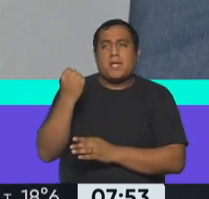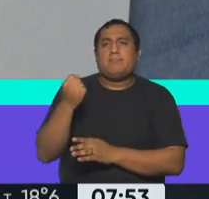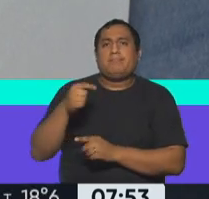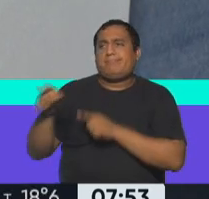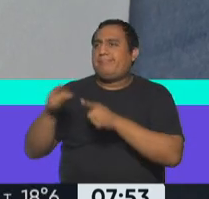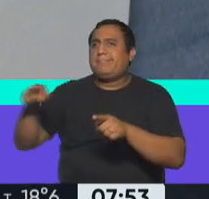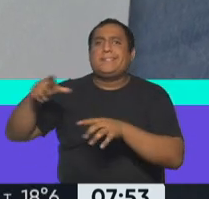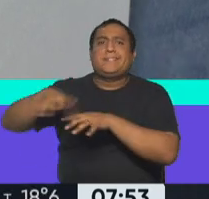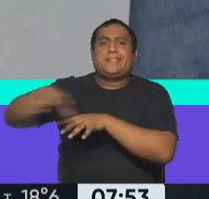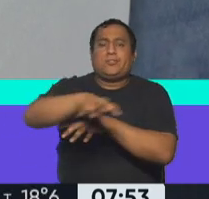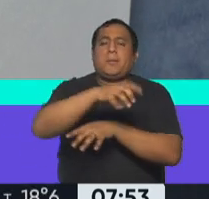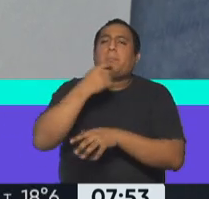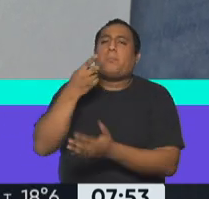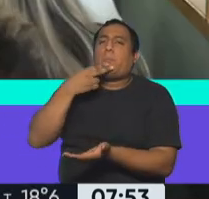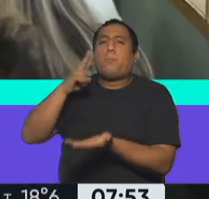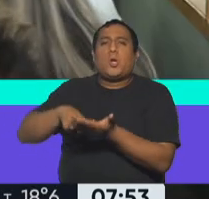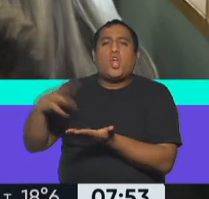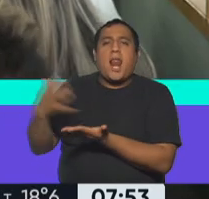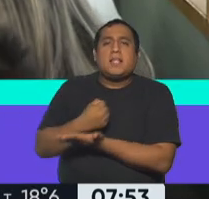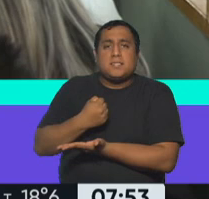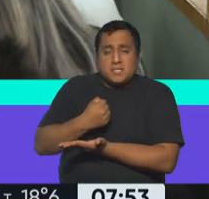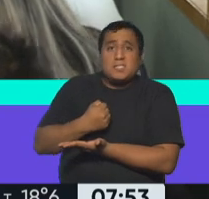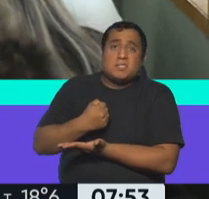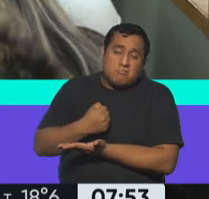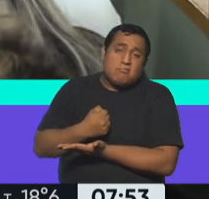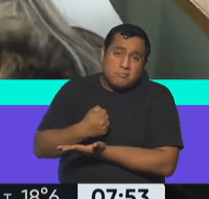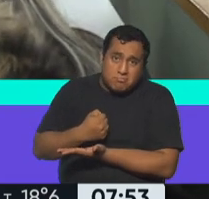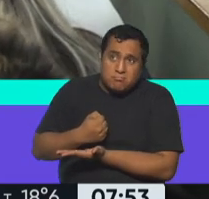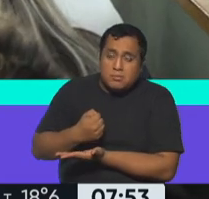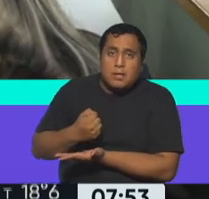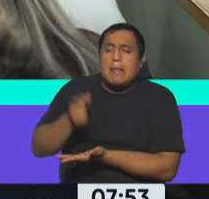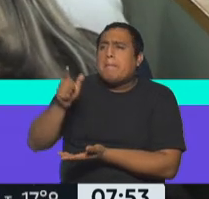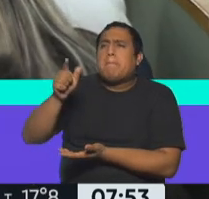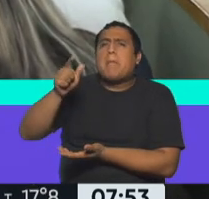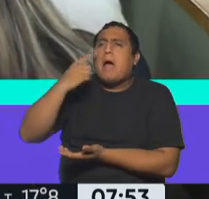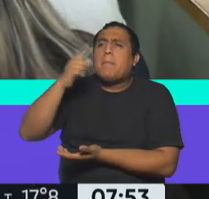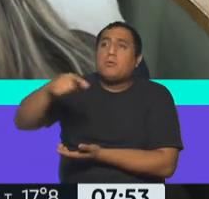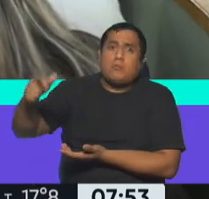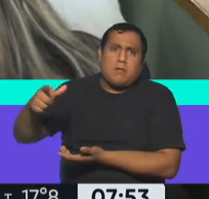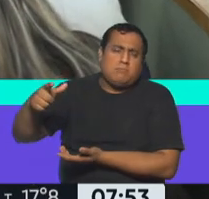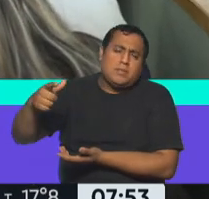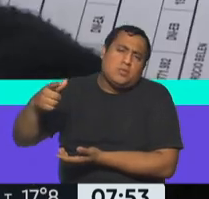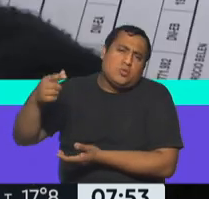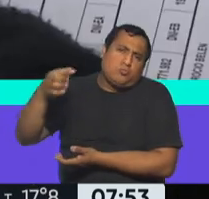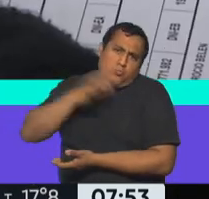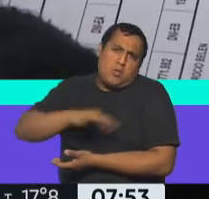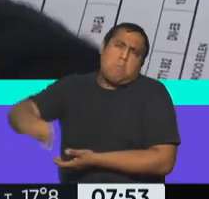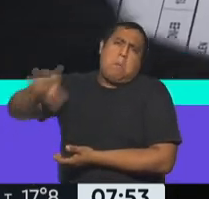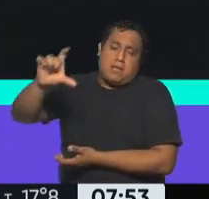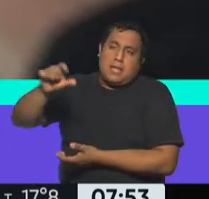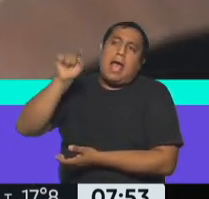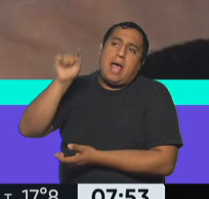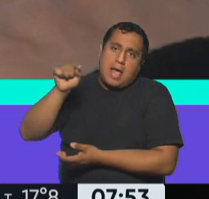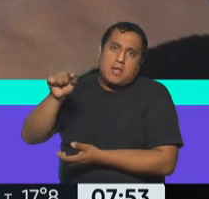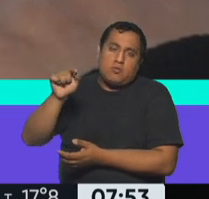caso del impuesto a las ganancias, se trata y atiende la situación de los sectores de más altos ingresos, y después con otras medidas, como